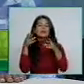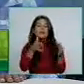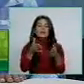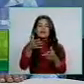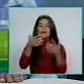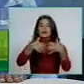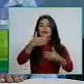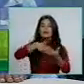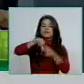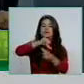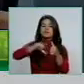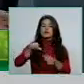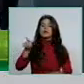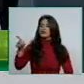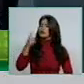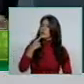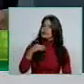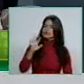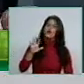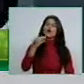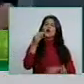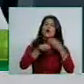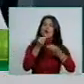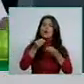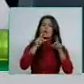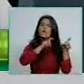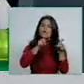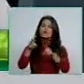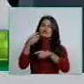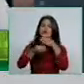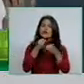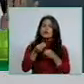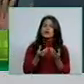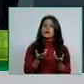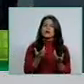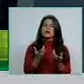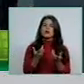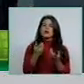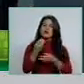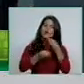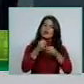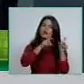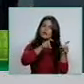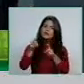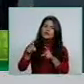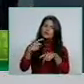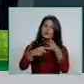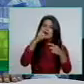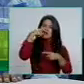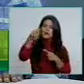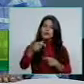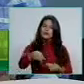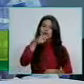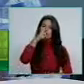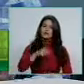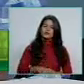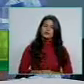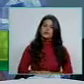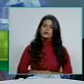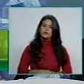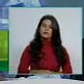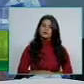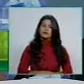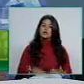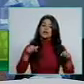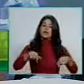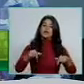microempresarial, ¿no? Ya que mencionas eso, ¿cómo van a hacer esa formación que ustedes van a obtener ahora este próximo año? Sí, este año? En esta primera fase,